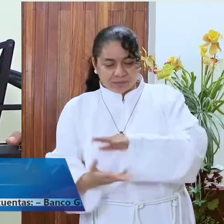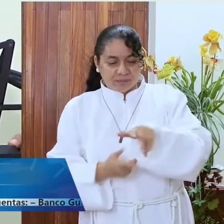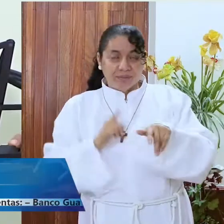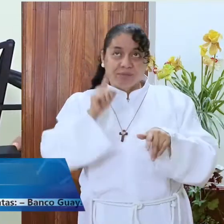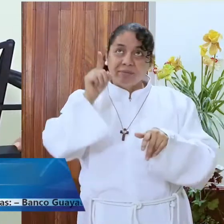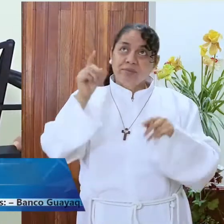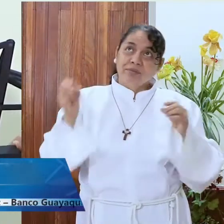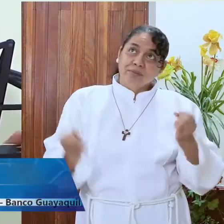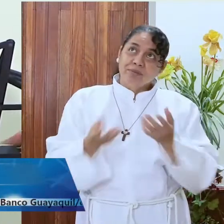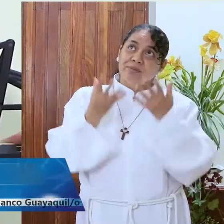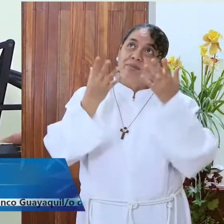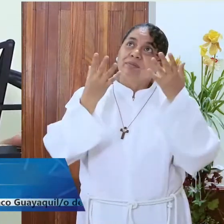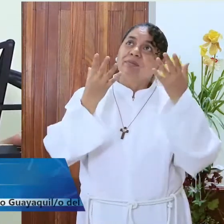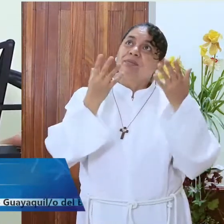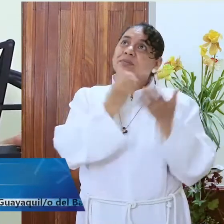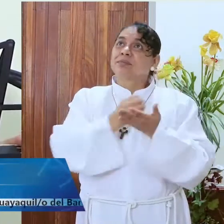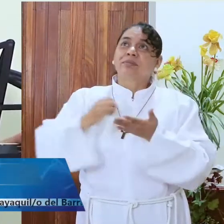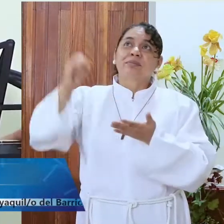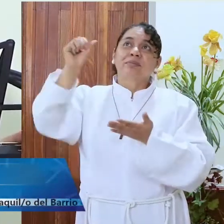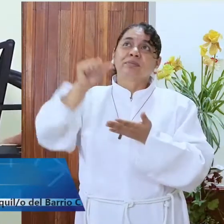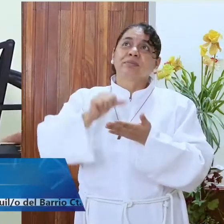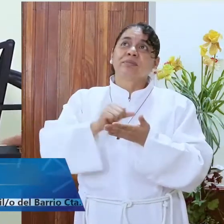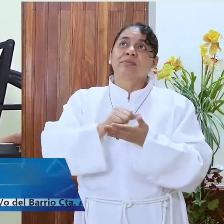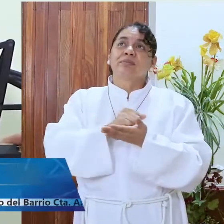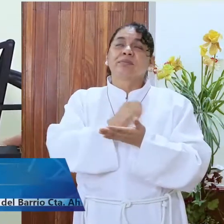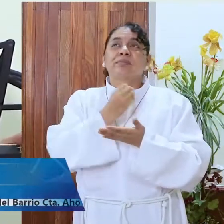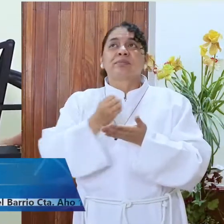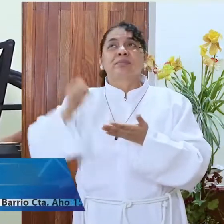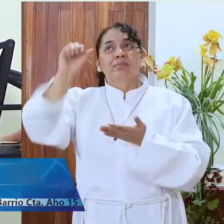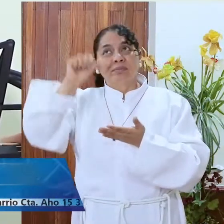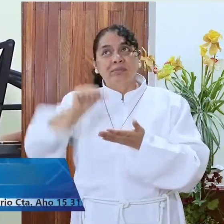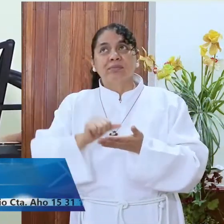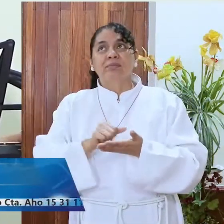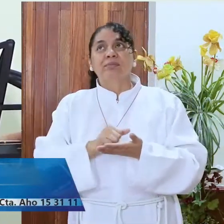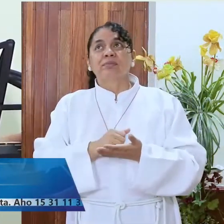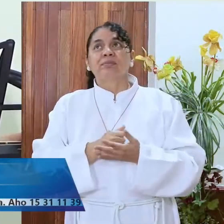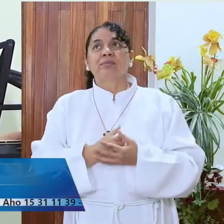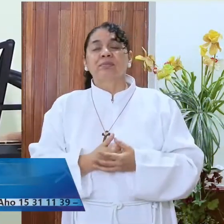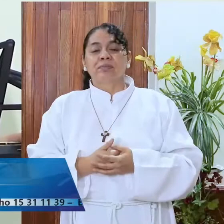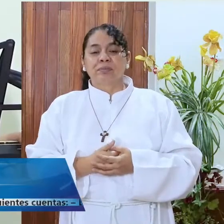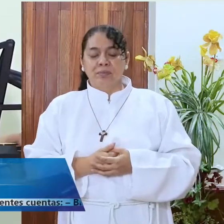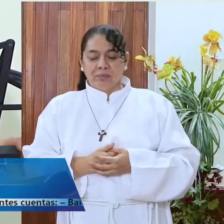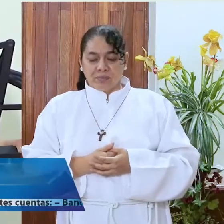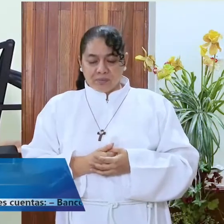en la tierra de tu gloria nos ha dado sana